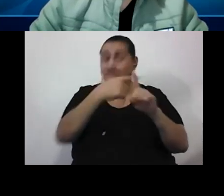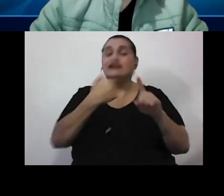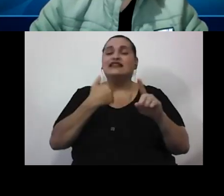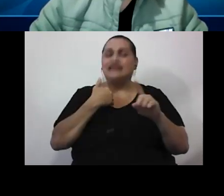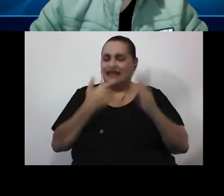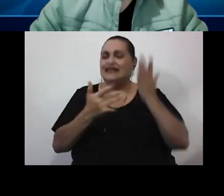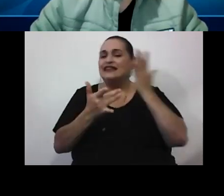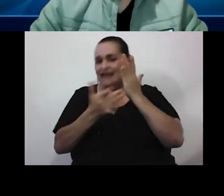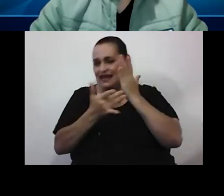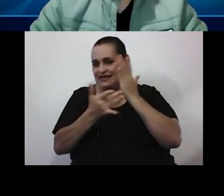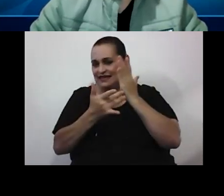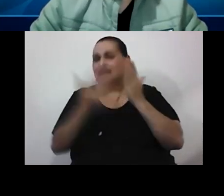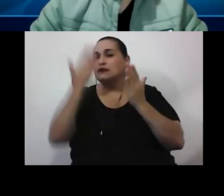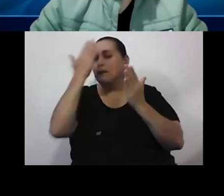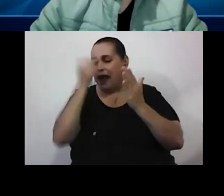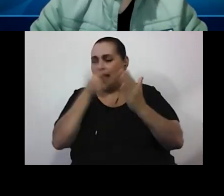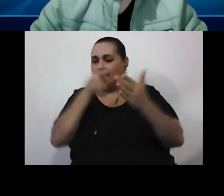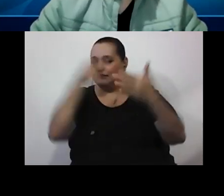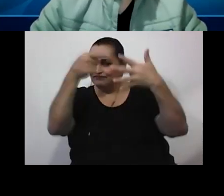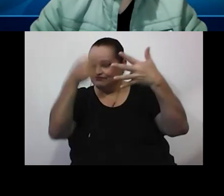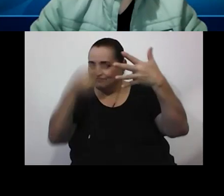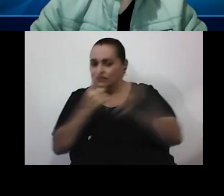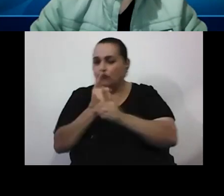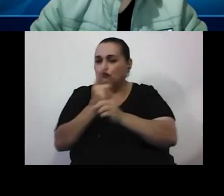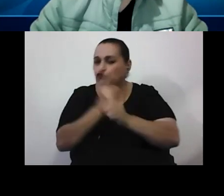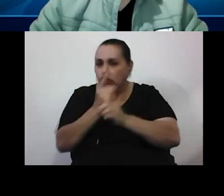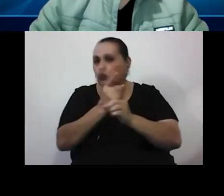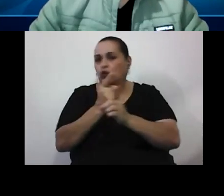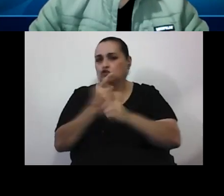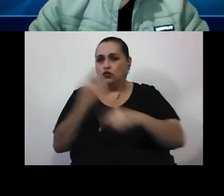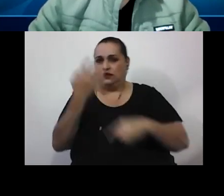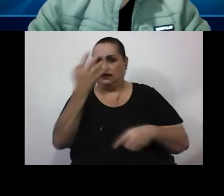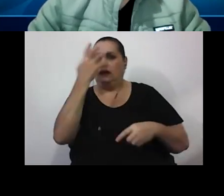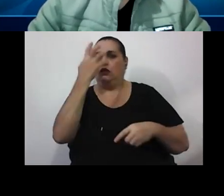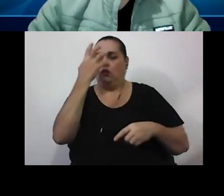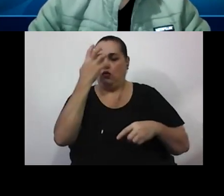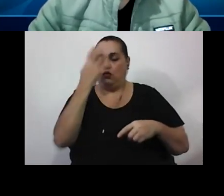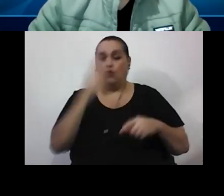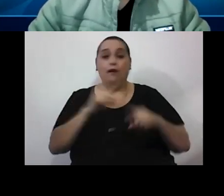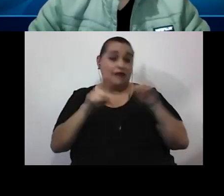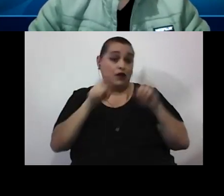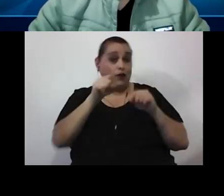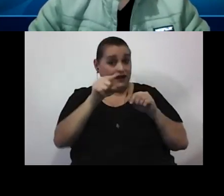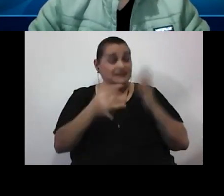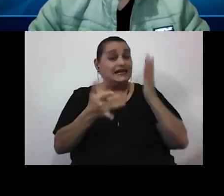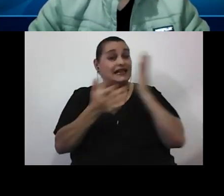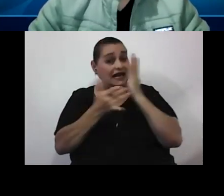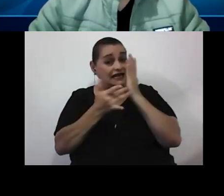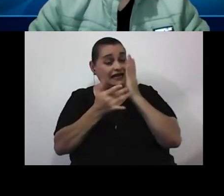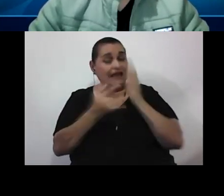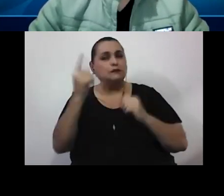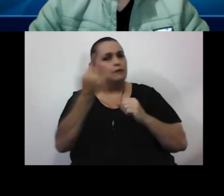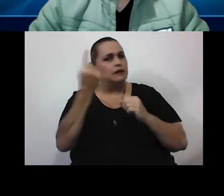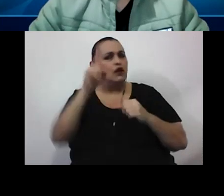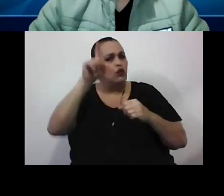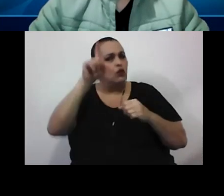técnicas para la regulación del enojo. Pero bueno, esas técnicas primero tenemos que aplicarlas